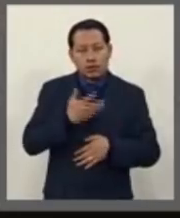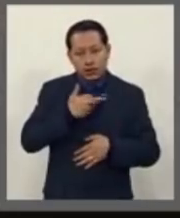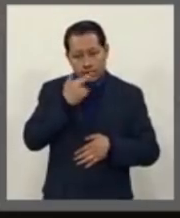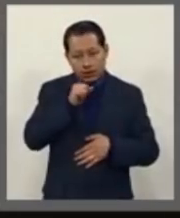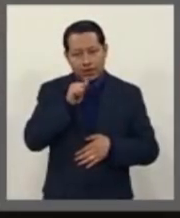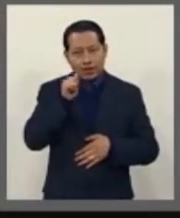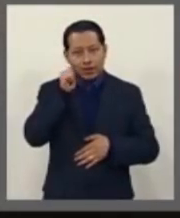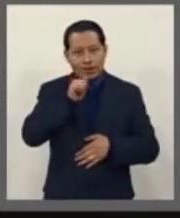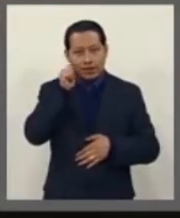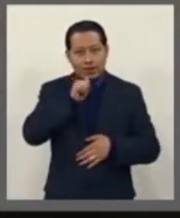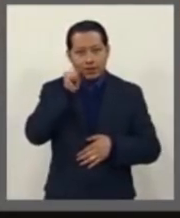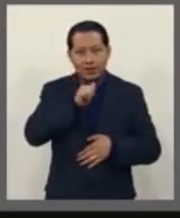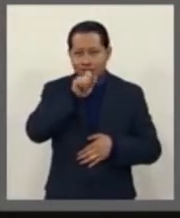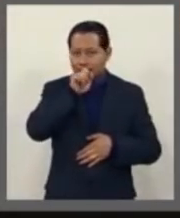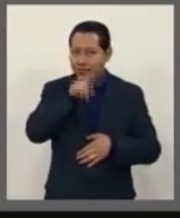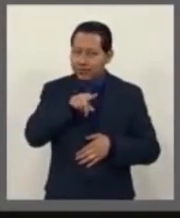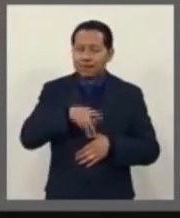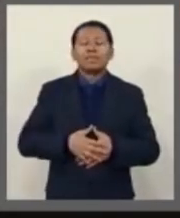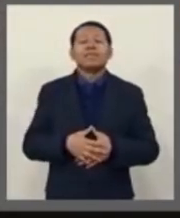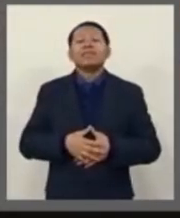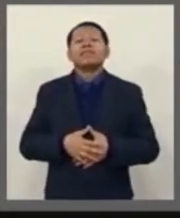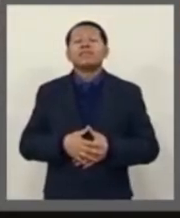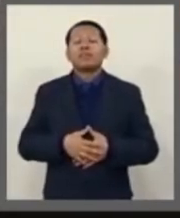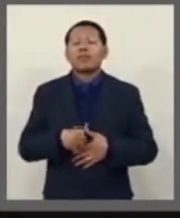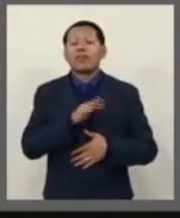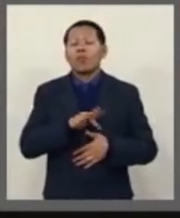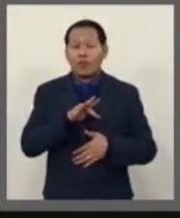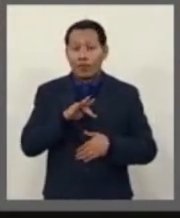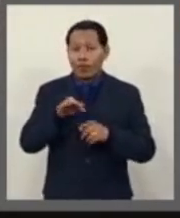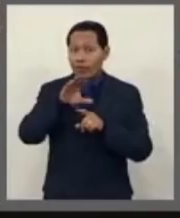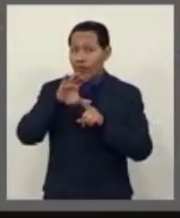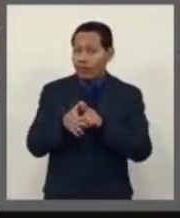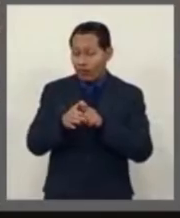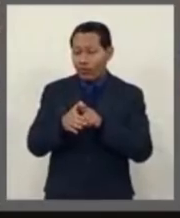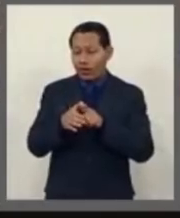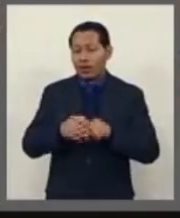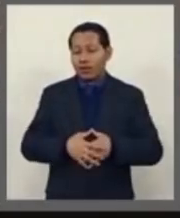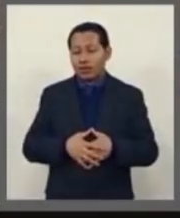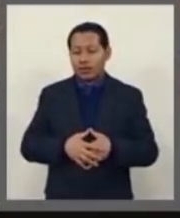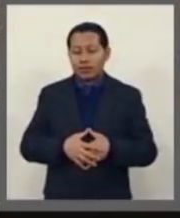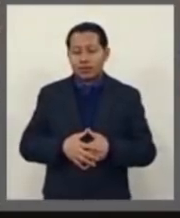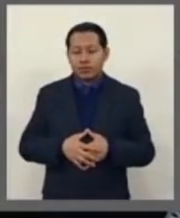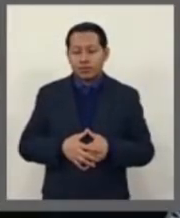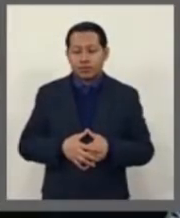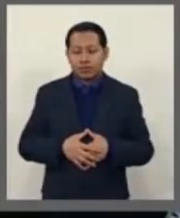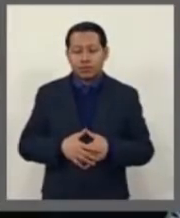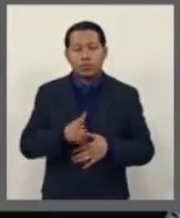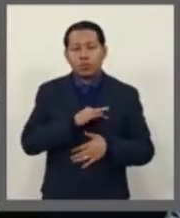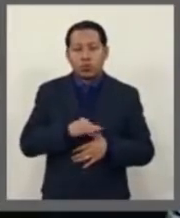Pero más bien convendría crear la comisión y que operara tiene usted razón como siempre Muchas gracias